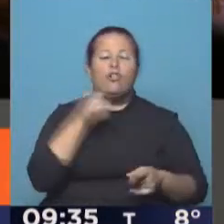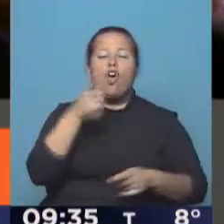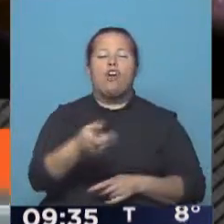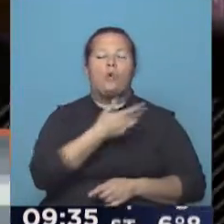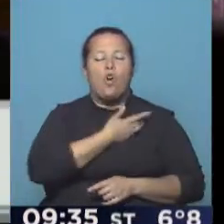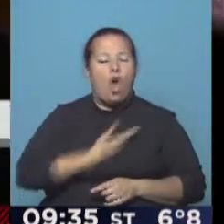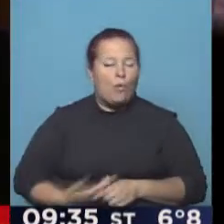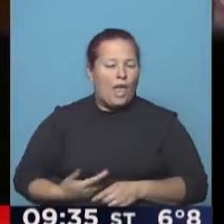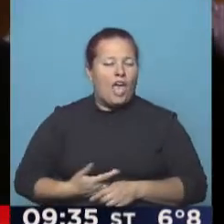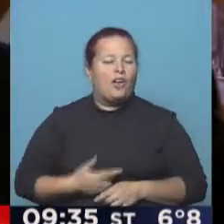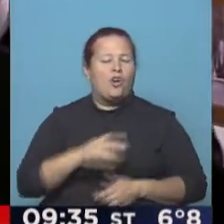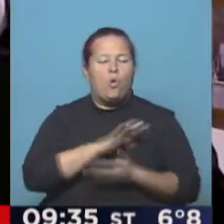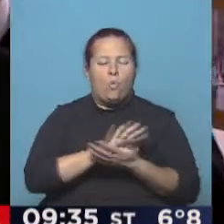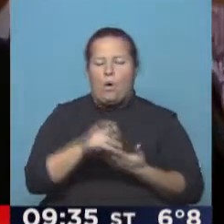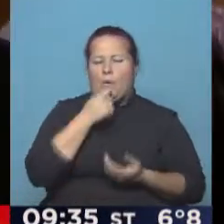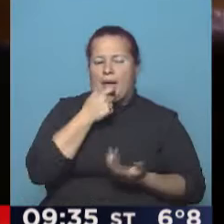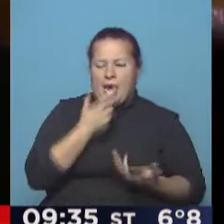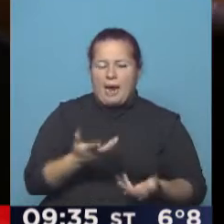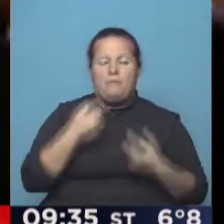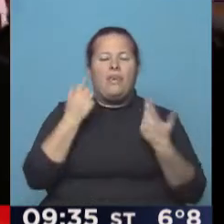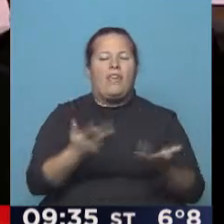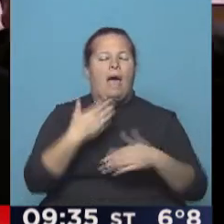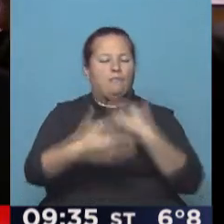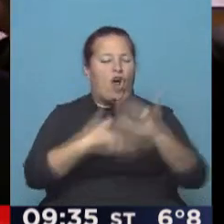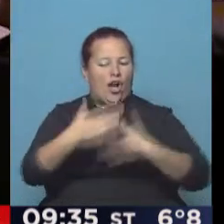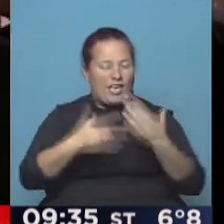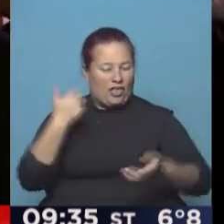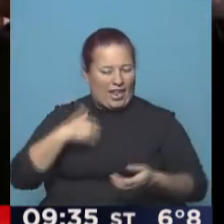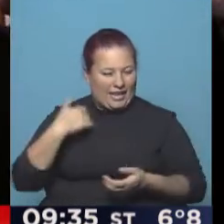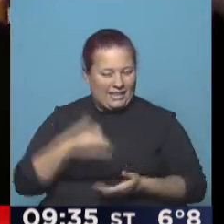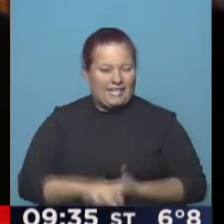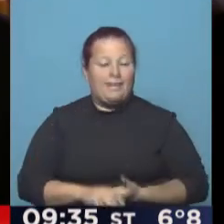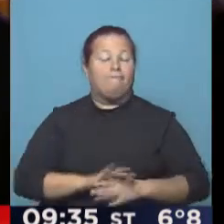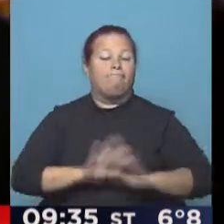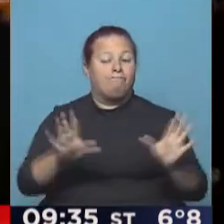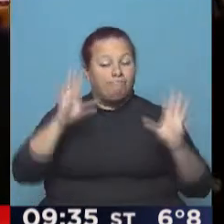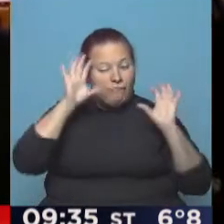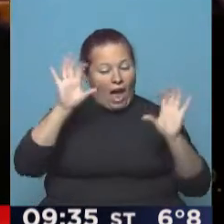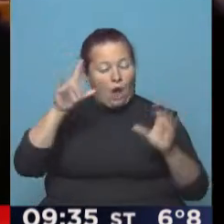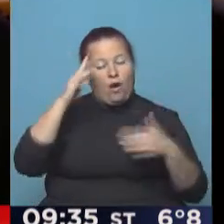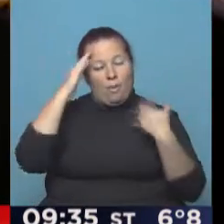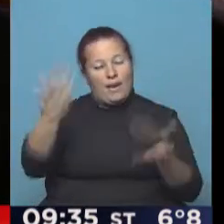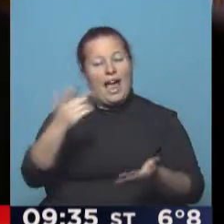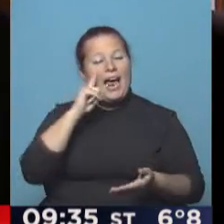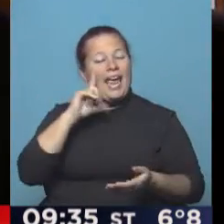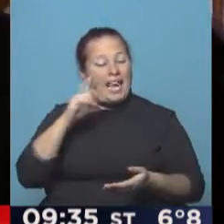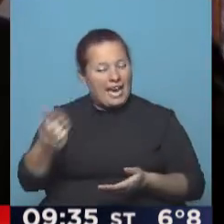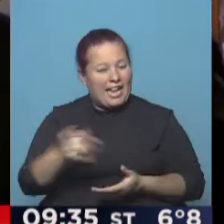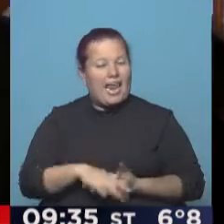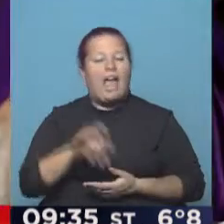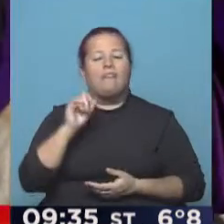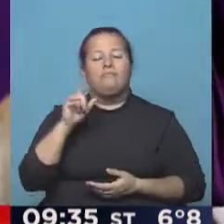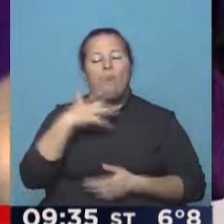gobierno probo, ejemplar, que impulsó el progreso del país. Así que hay que recordar al presidente Ilia en